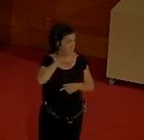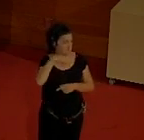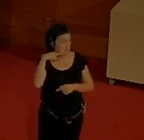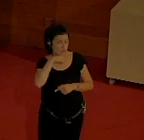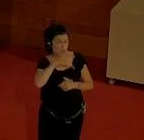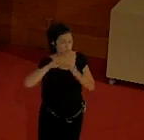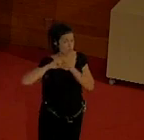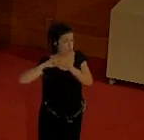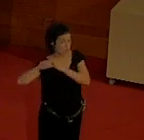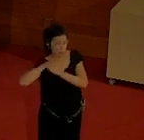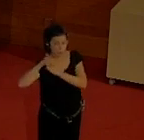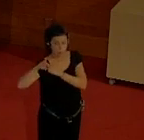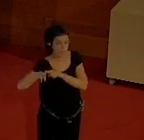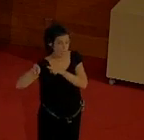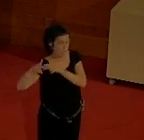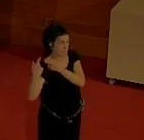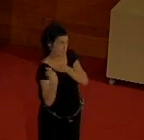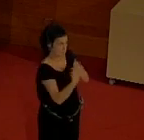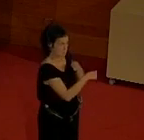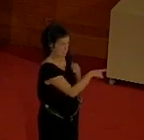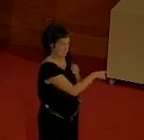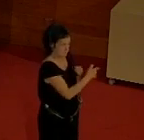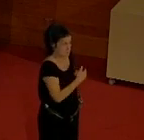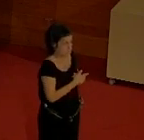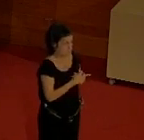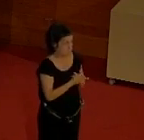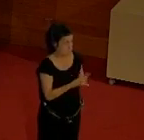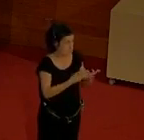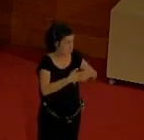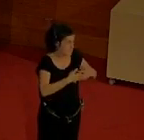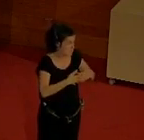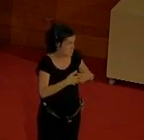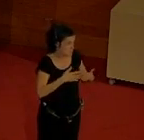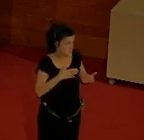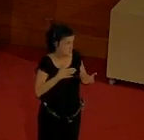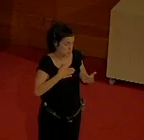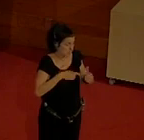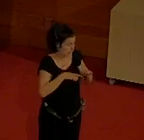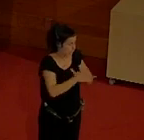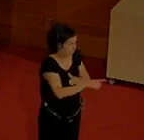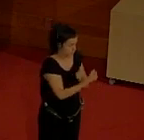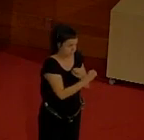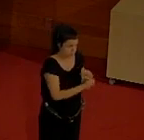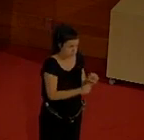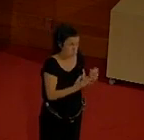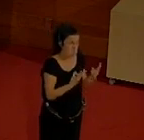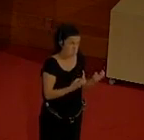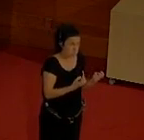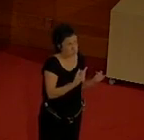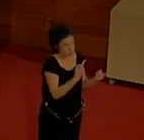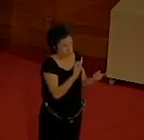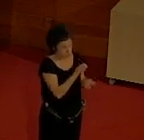suministro de armas no ha conseguido desarrollar una industria propia aunque tenga empieza a tener algunas